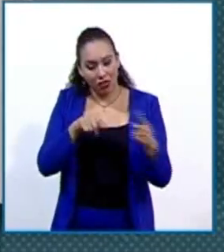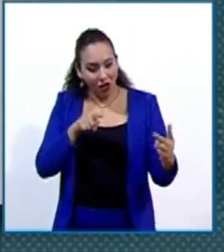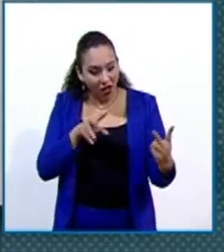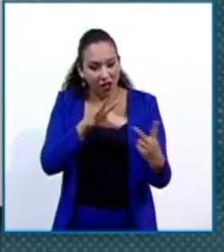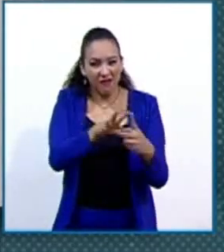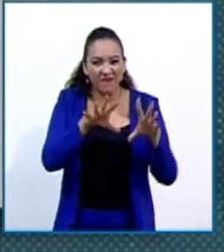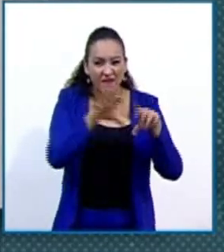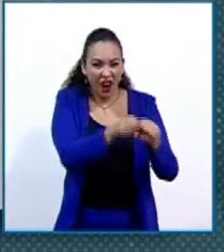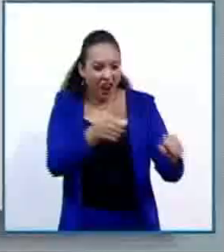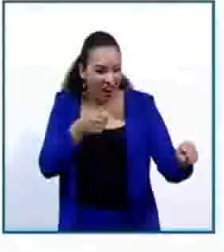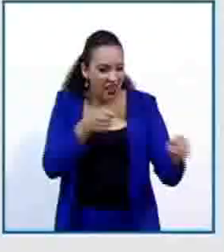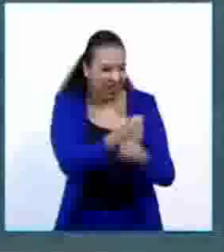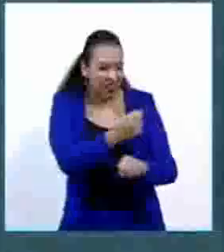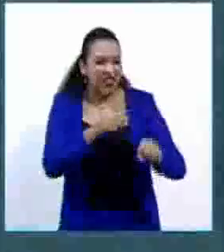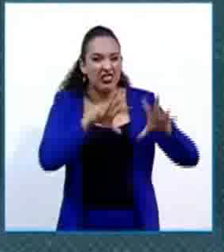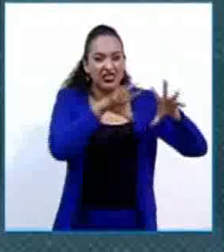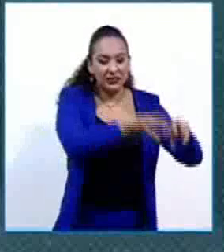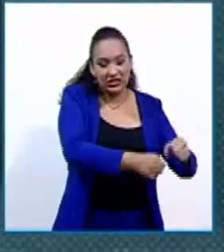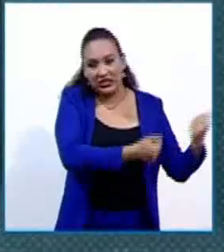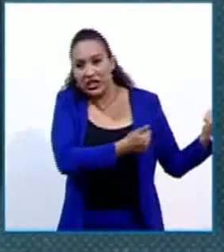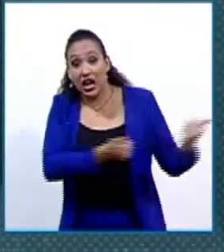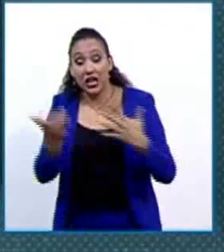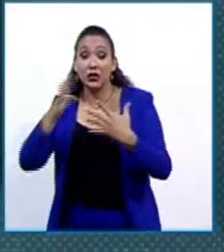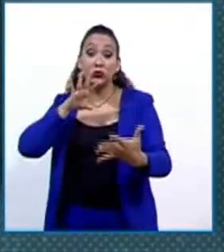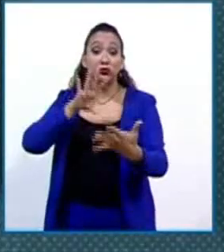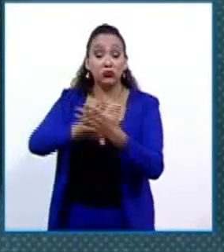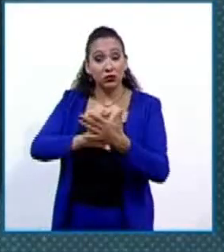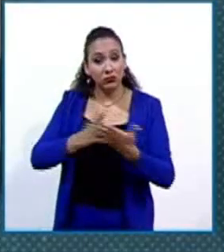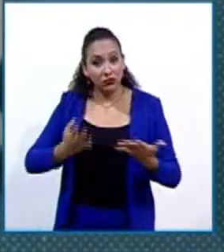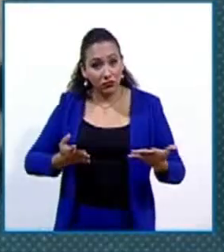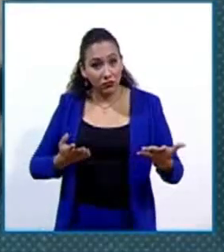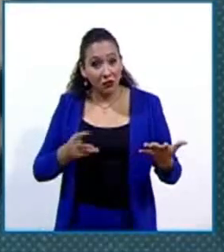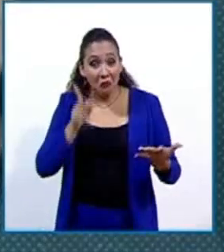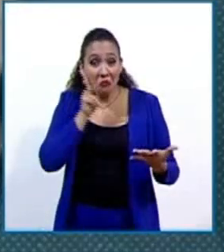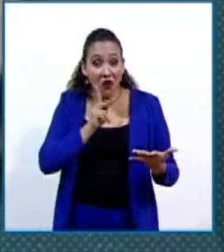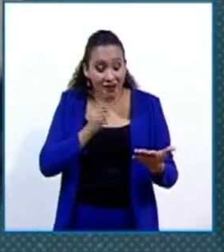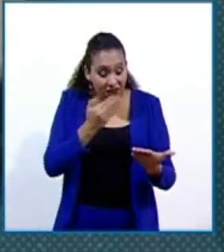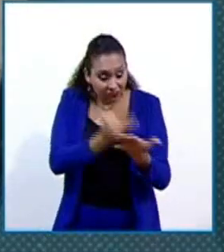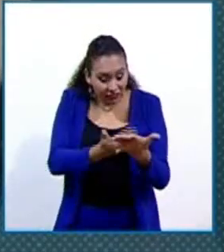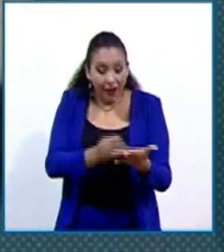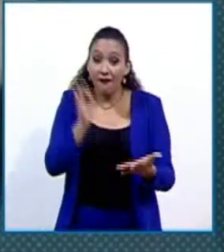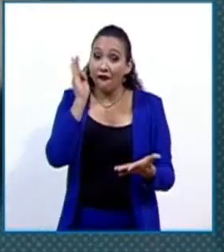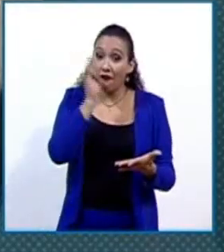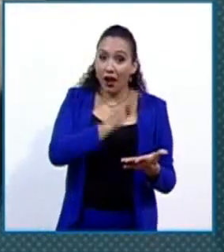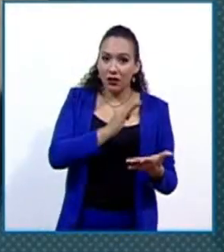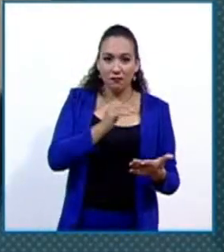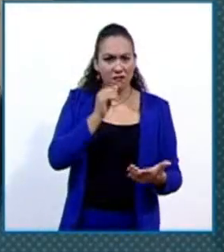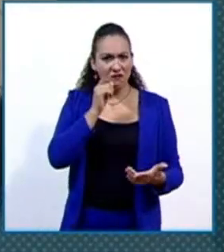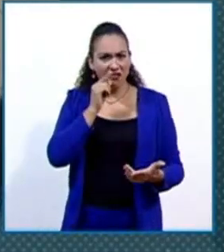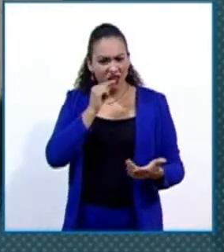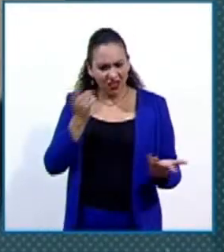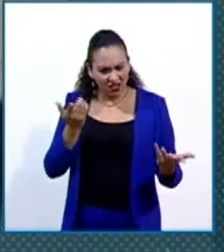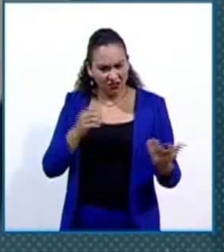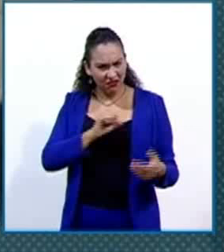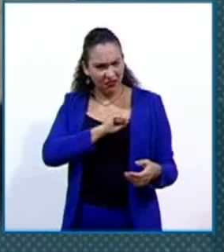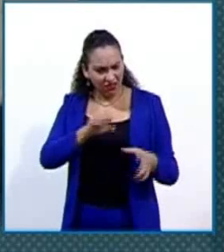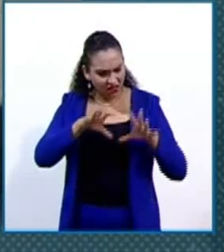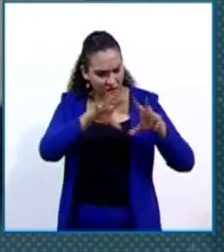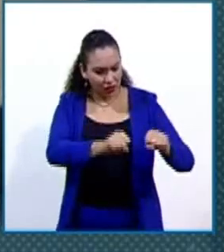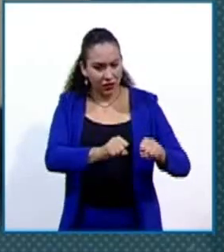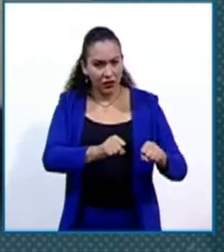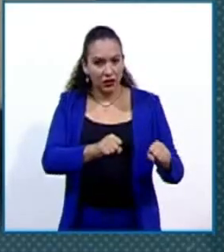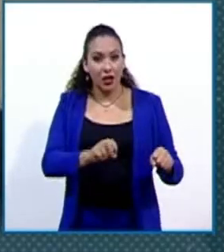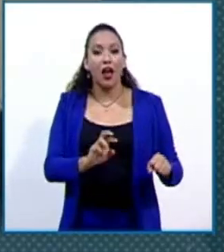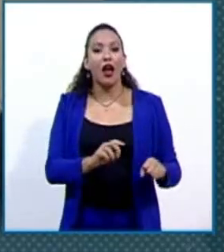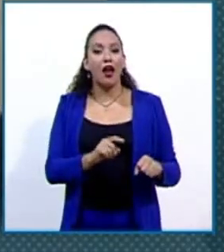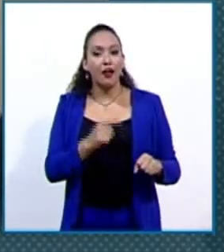grave situación de cientos de mujeres que permanecen en prisión de manera injusta en el país. La liberación de Jovita es un